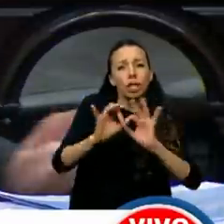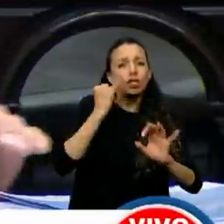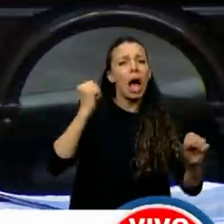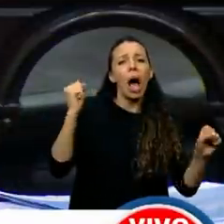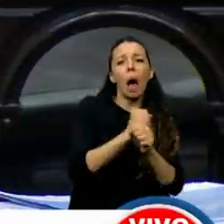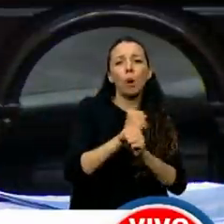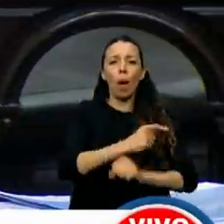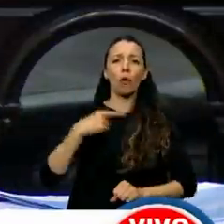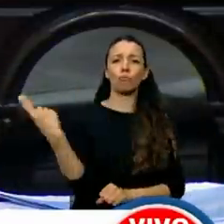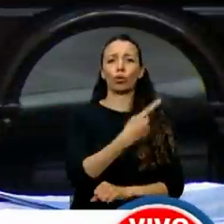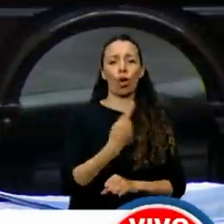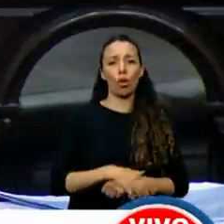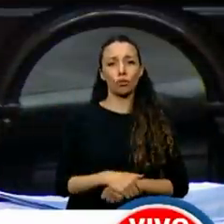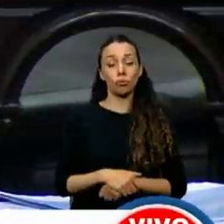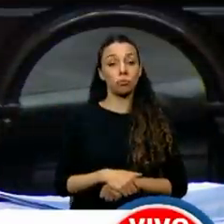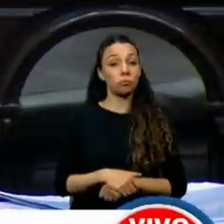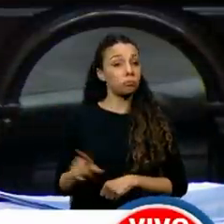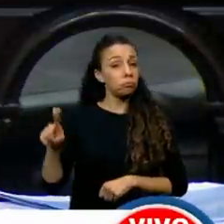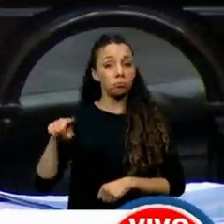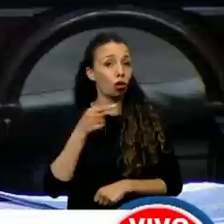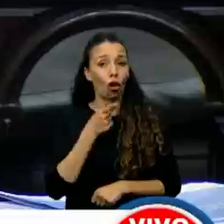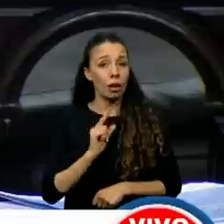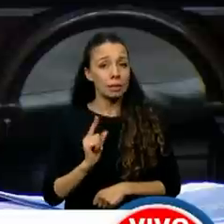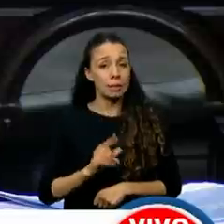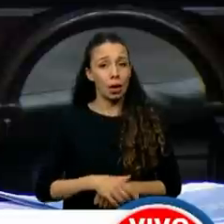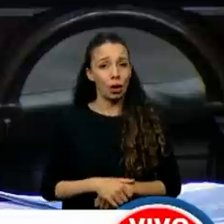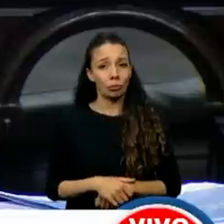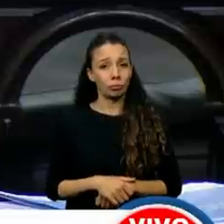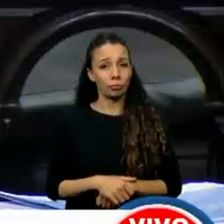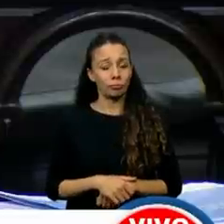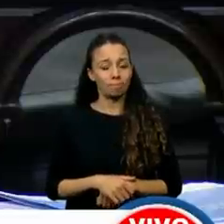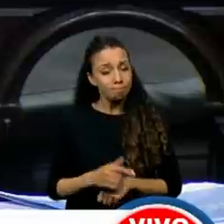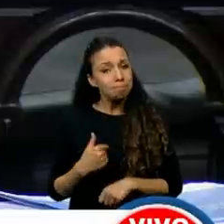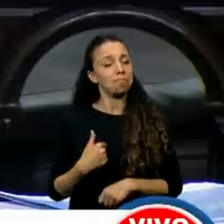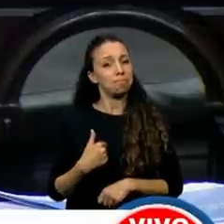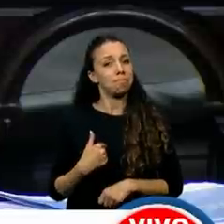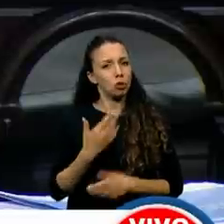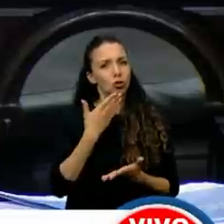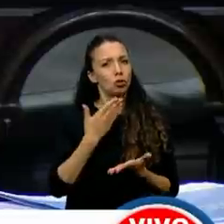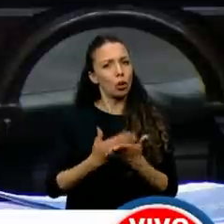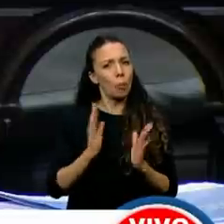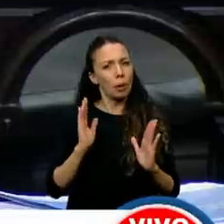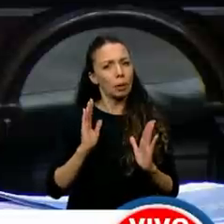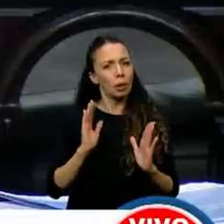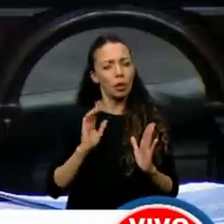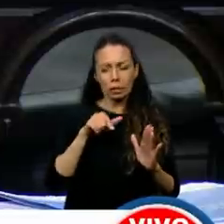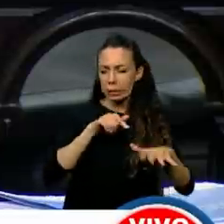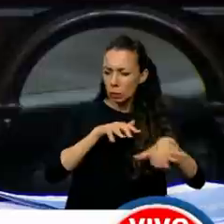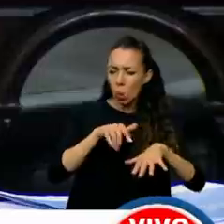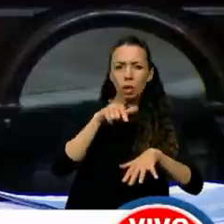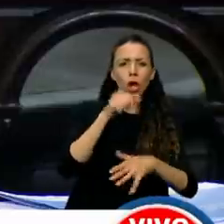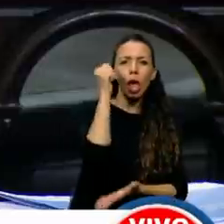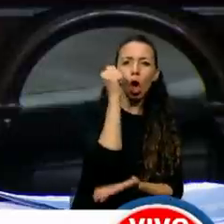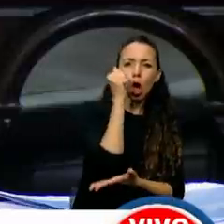todos no lo quisieron hacer señor presidente no se extraña tremendamente que frente a la situación económica ya los